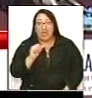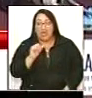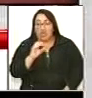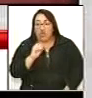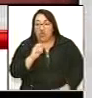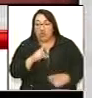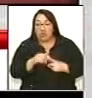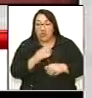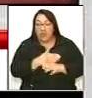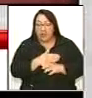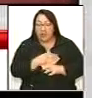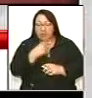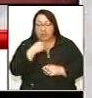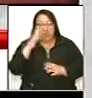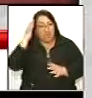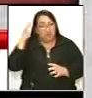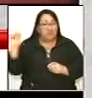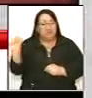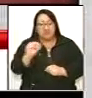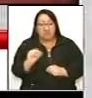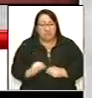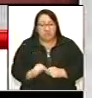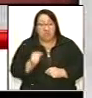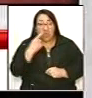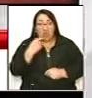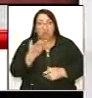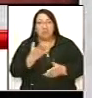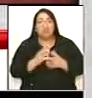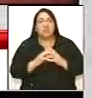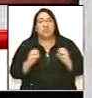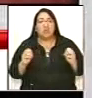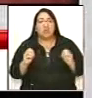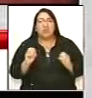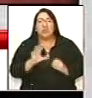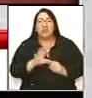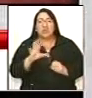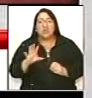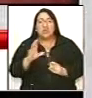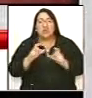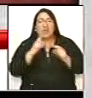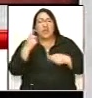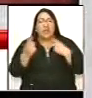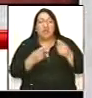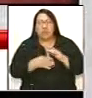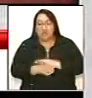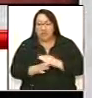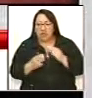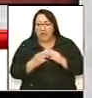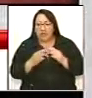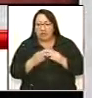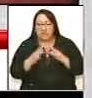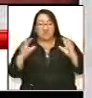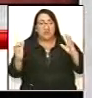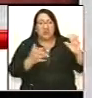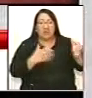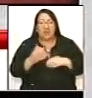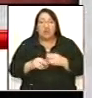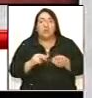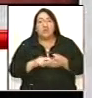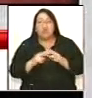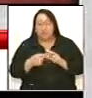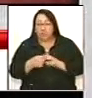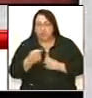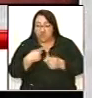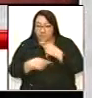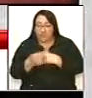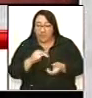este que la arrastró por los pueblos, otra vez el caso del cero. 55 delincuentes que entraron a una casa y saquearon y hicieron todo. En vez de